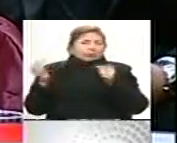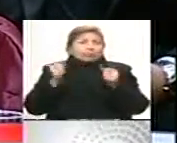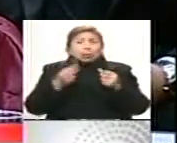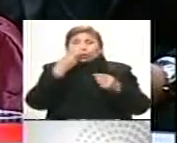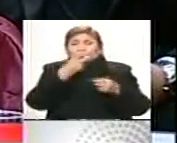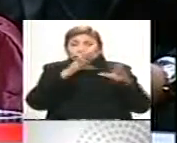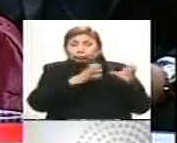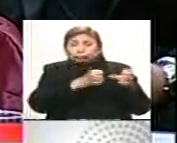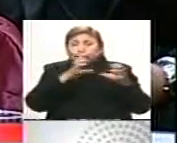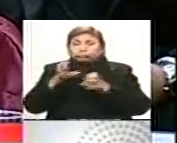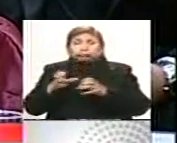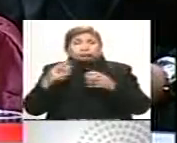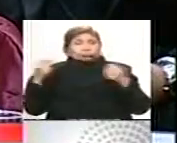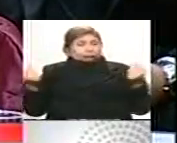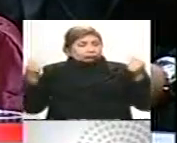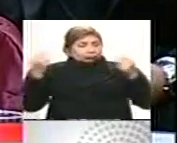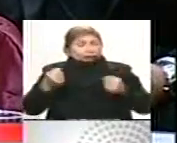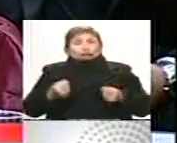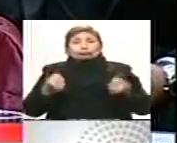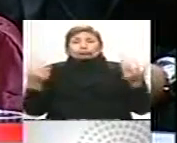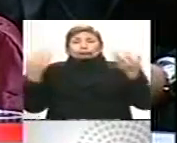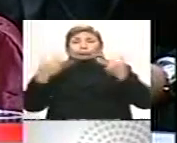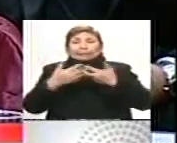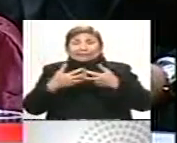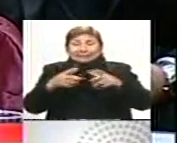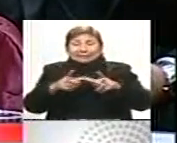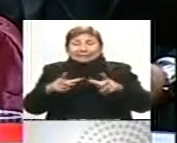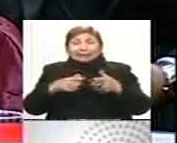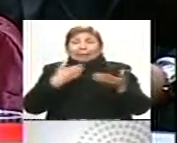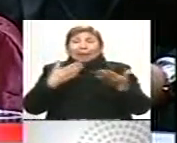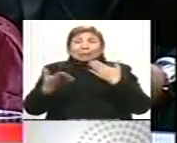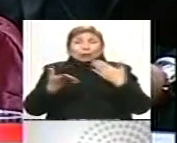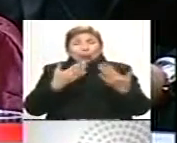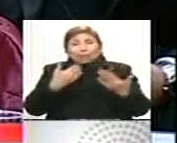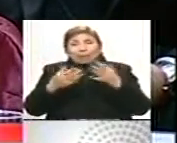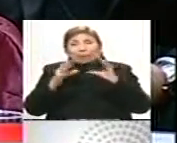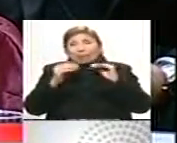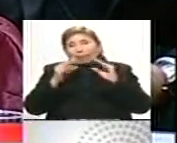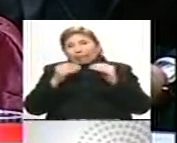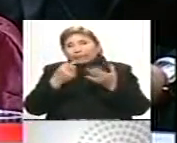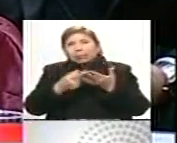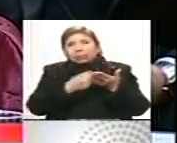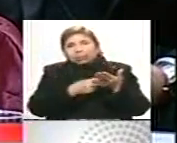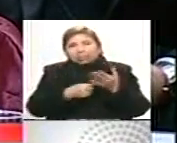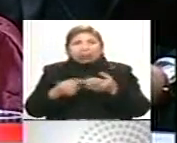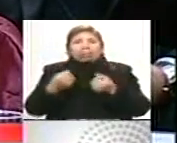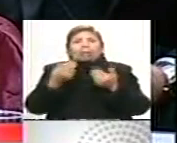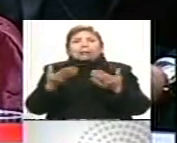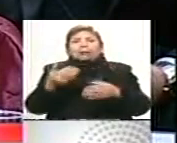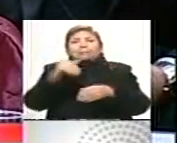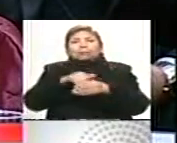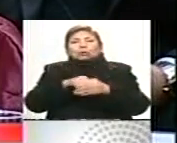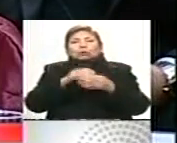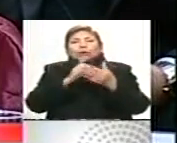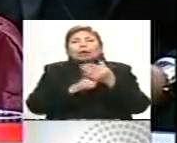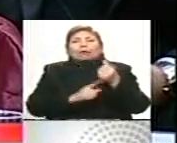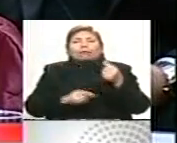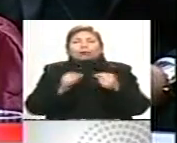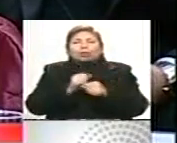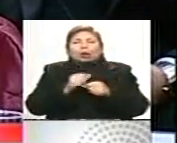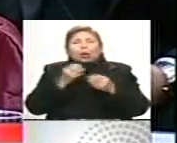a partir justamente de la creación de ese espacio de diálogo con ocasión del voto de confianza o el